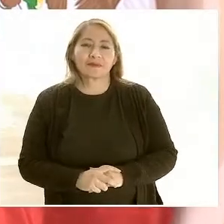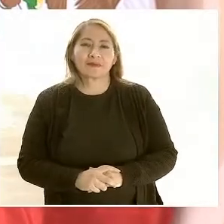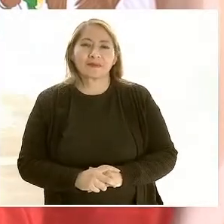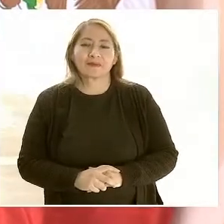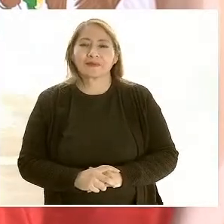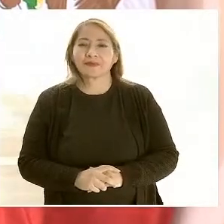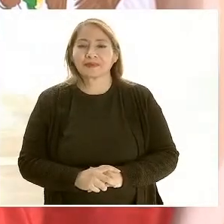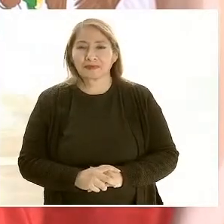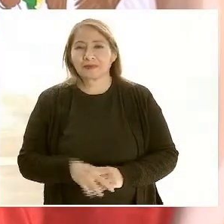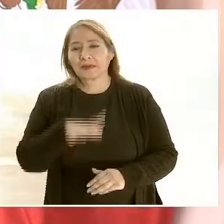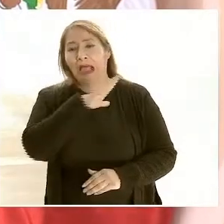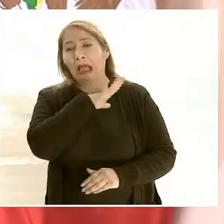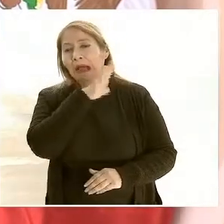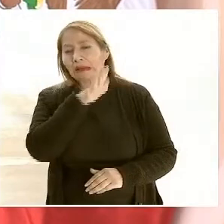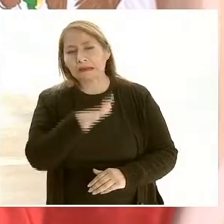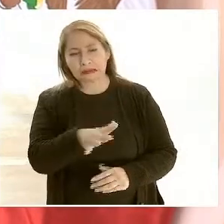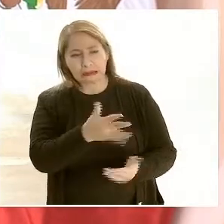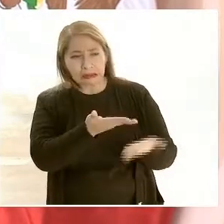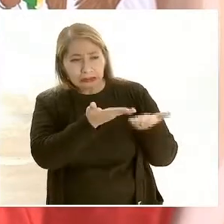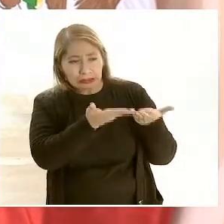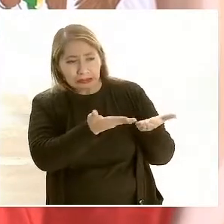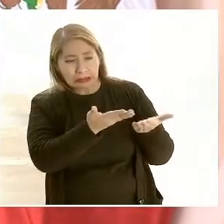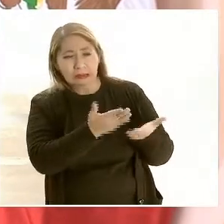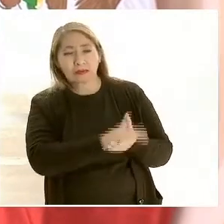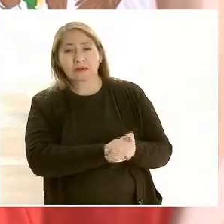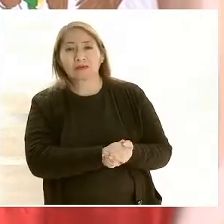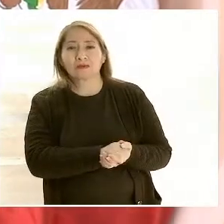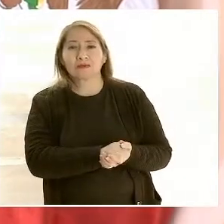General Luis Crescencio Sandoval,